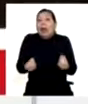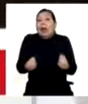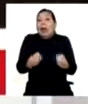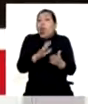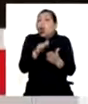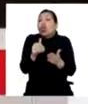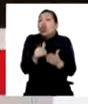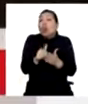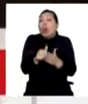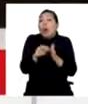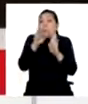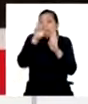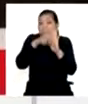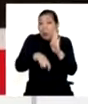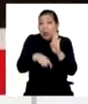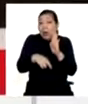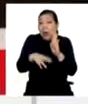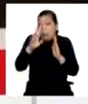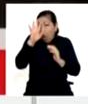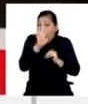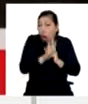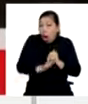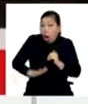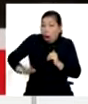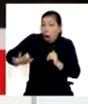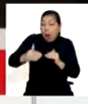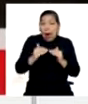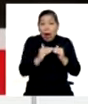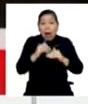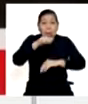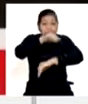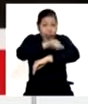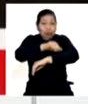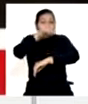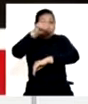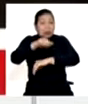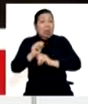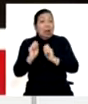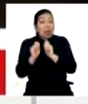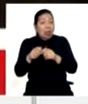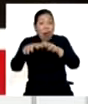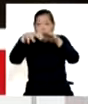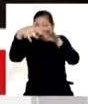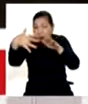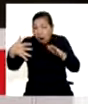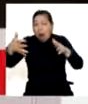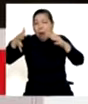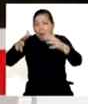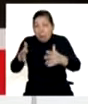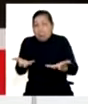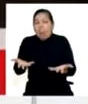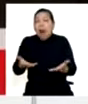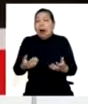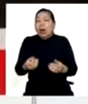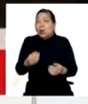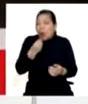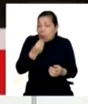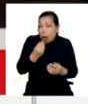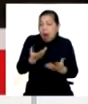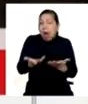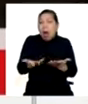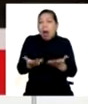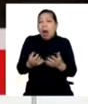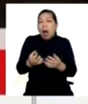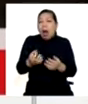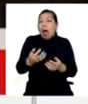de todo un programa a nivel nacional en las zonas altoatinas, de entrega de cobertizos, de pastos,